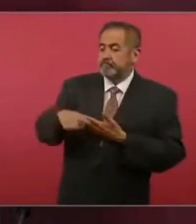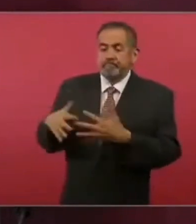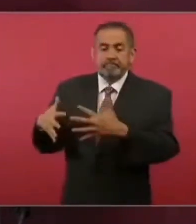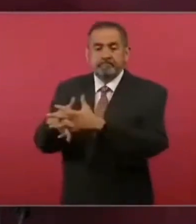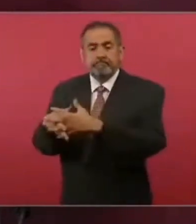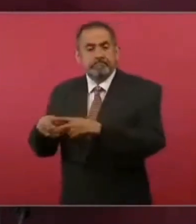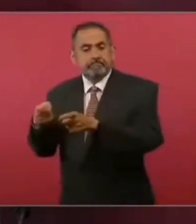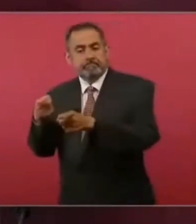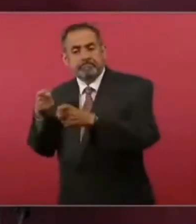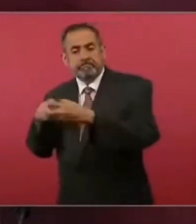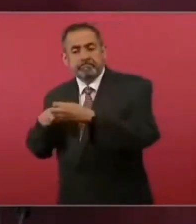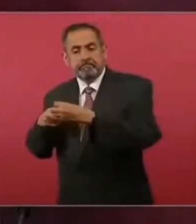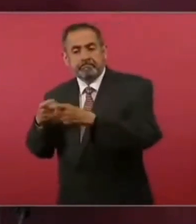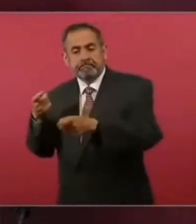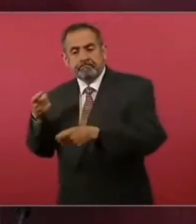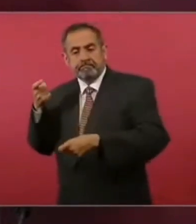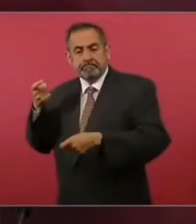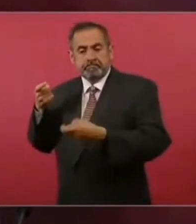habían disparos.